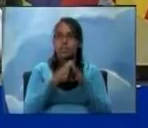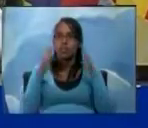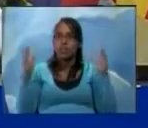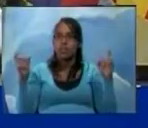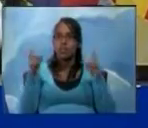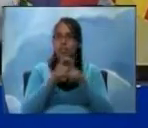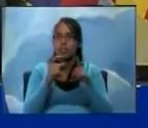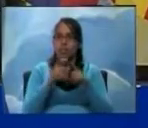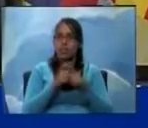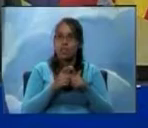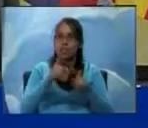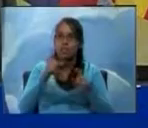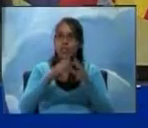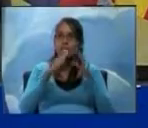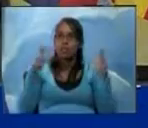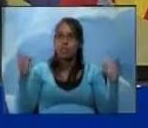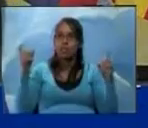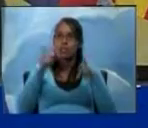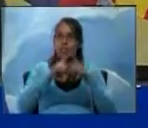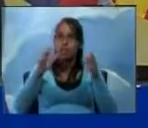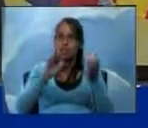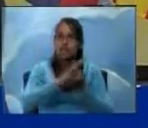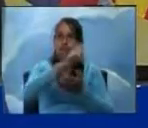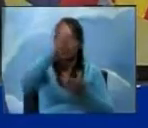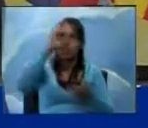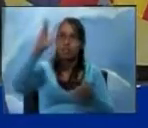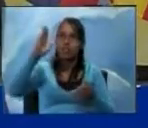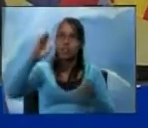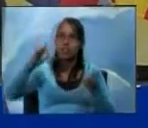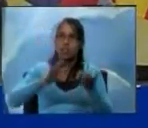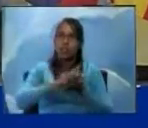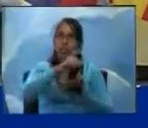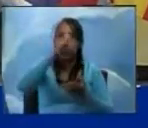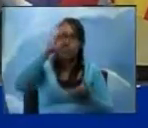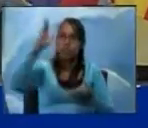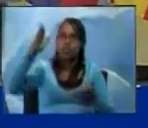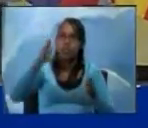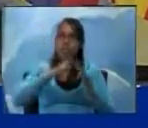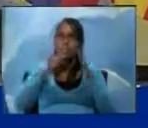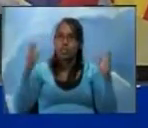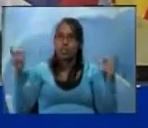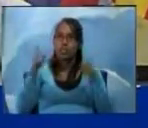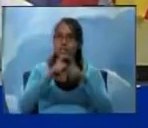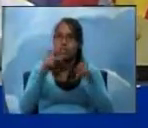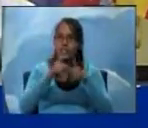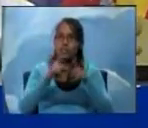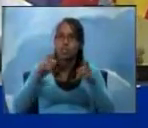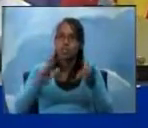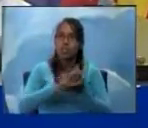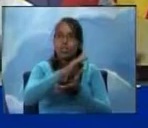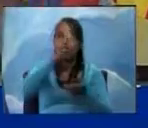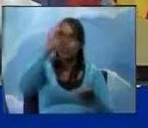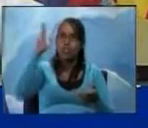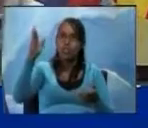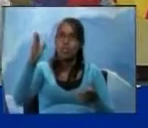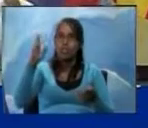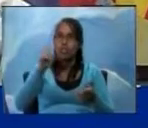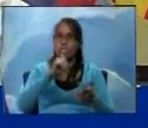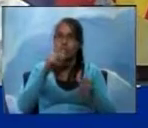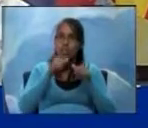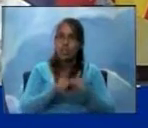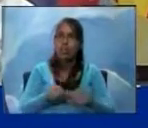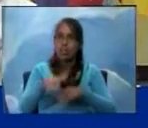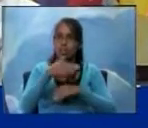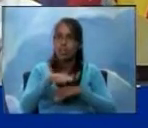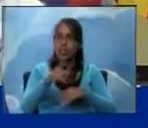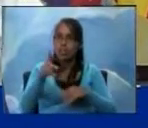Hermano Lester, tremenda palabra. La gloria es del Señor. Amén, tremenda, amén. Palabra. Amén. Tremenda palabra. Tremenda palabra. No te quedes en la